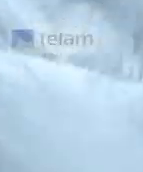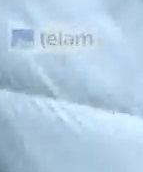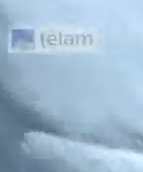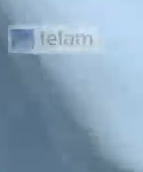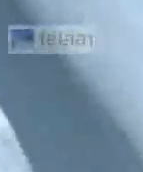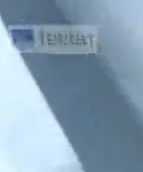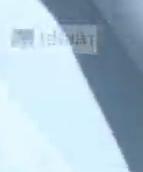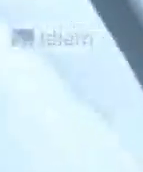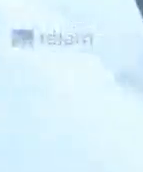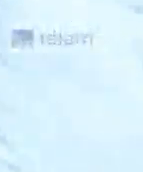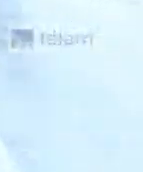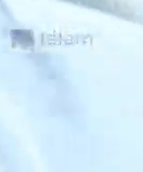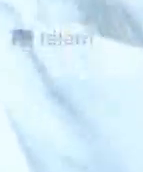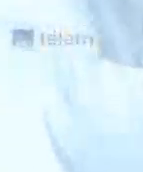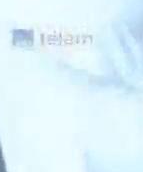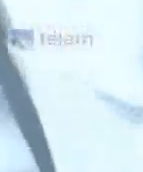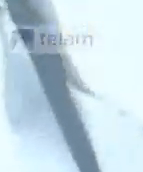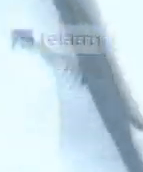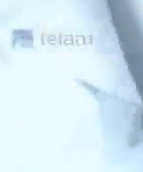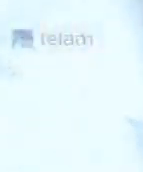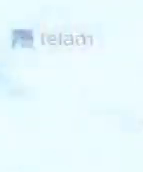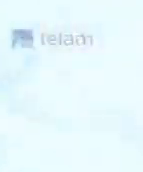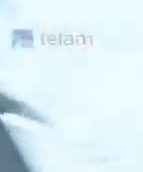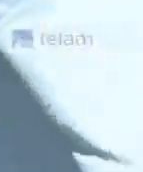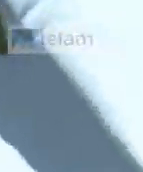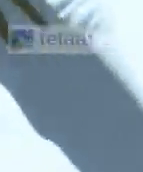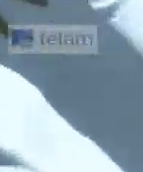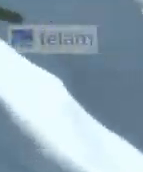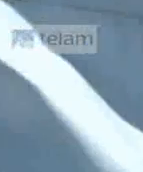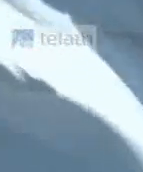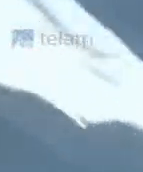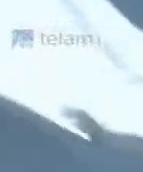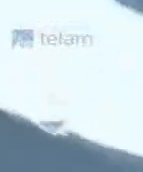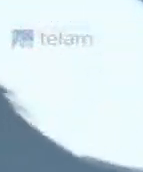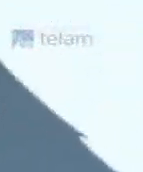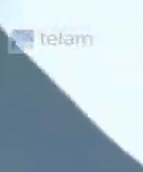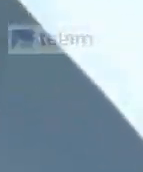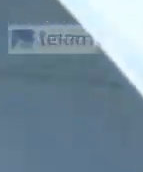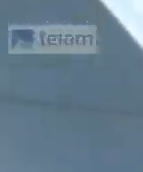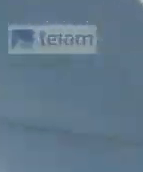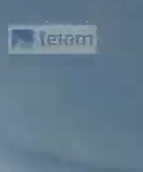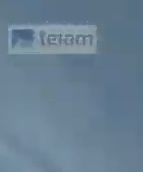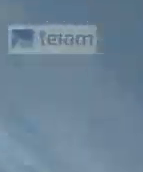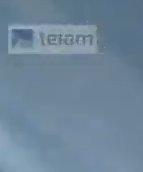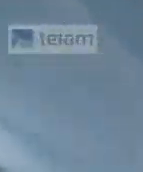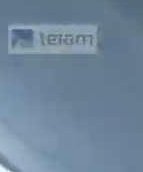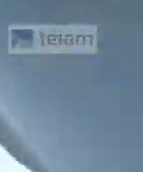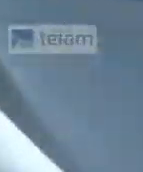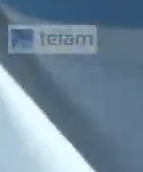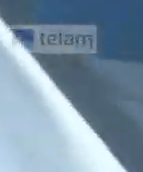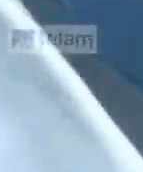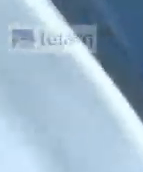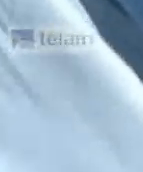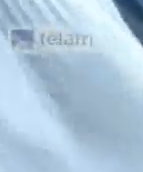a todas las emisoras que integran la cadena nacional de radio y televisión de todo el país y el servicio internacional RAE,